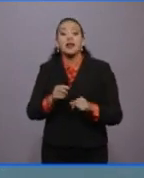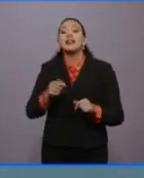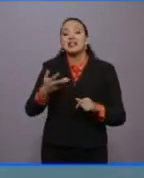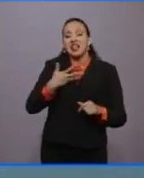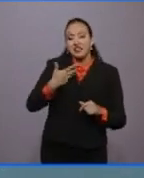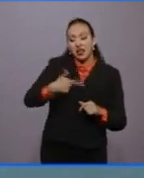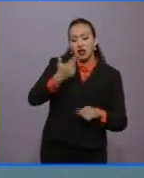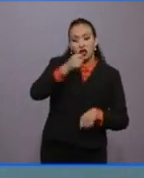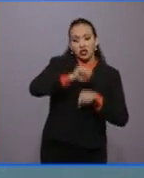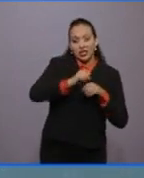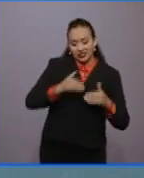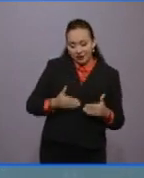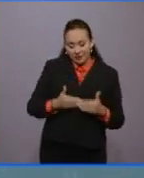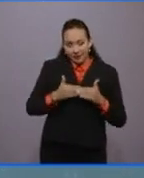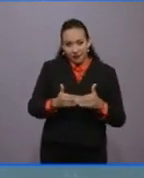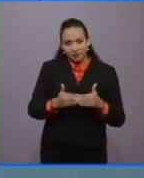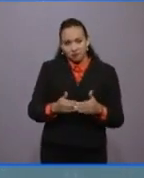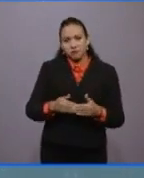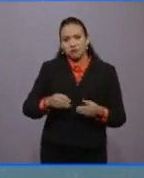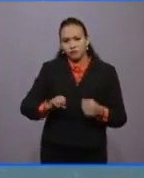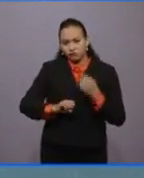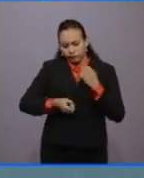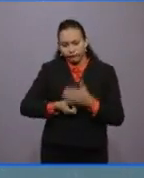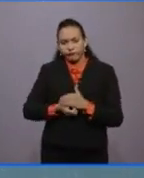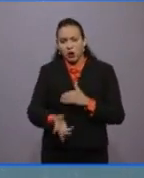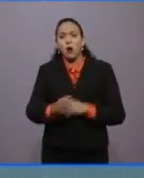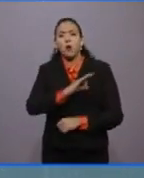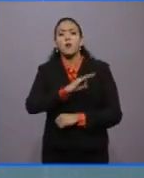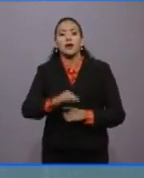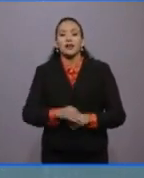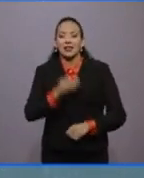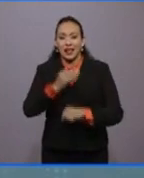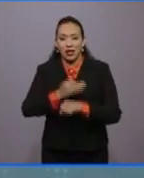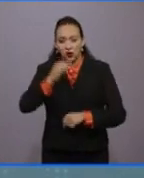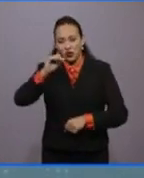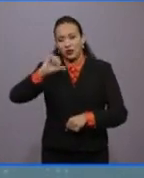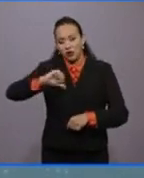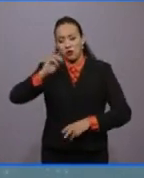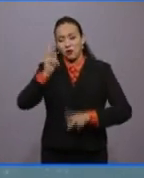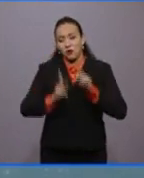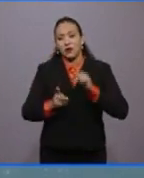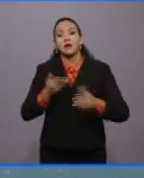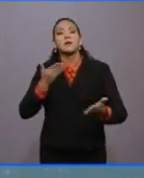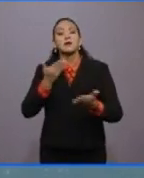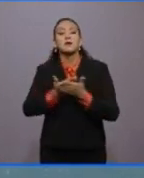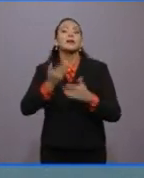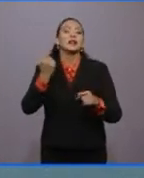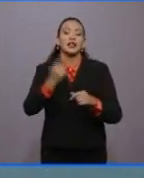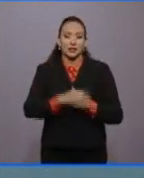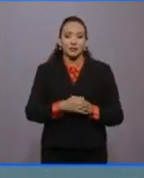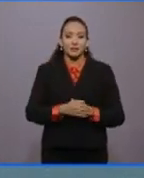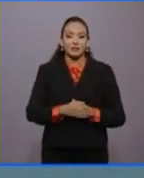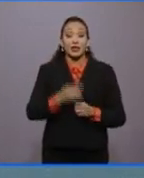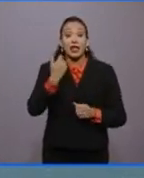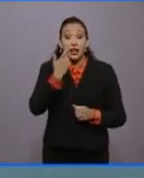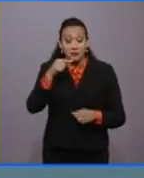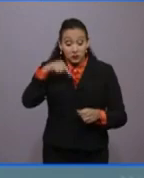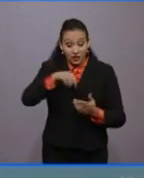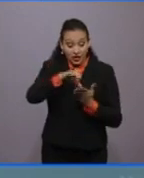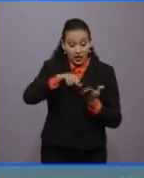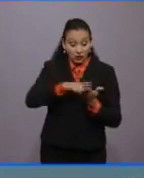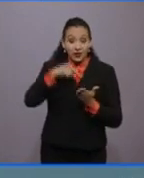primeras 12 semanas de gestación. La iniciativa que hoy discutimos propone eliminar de nuestra